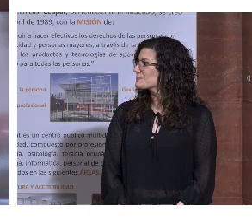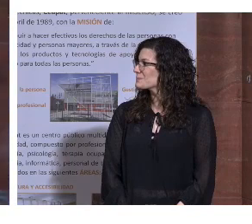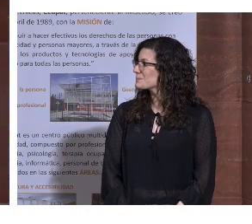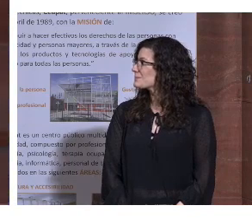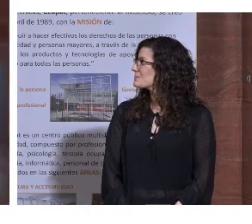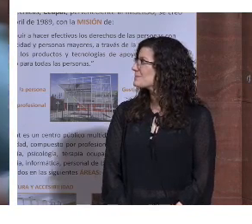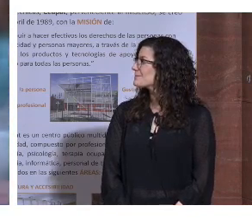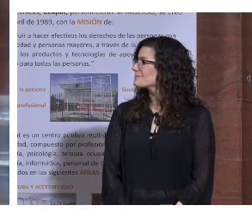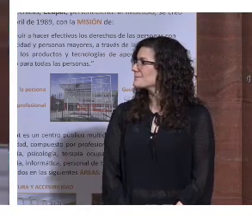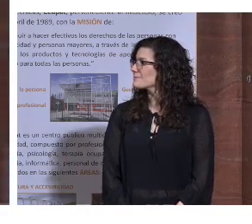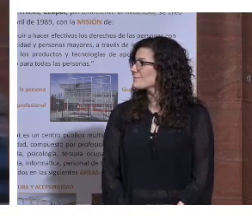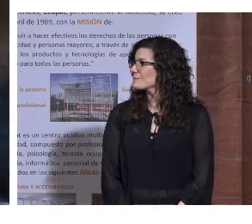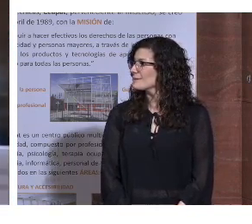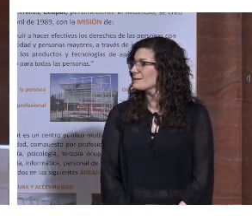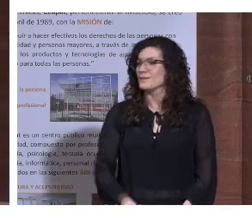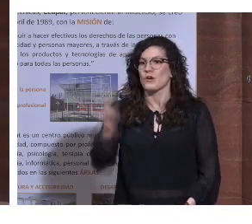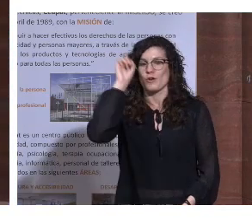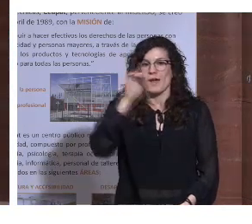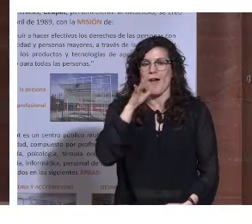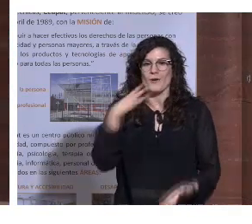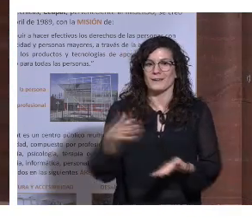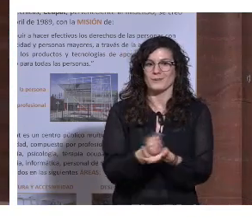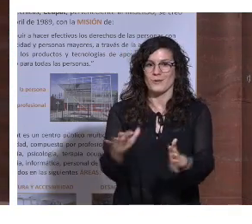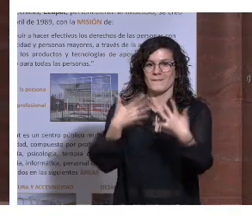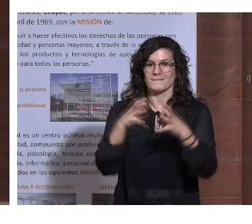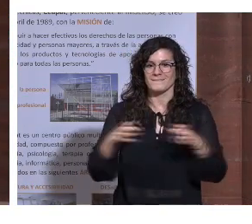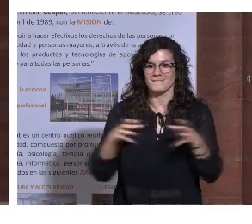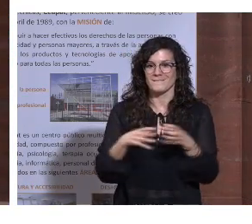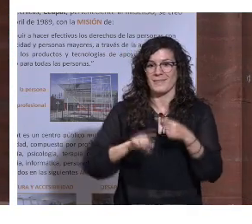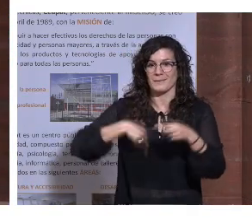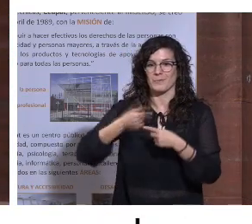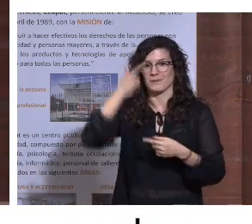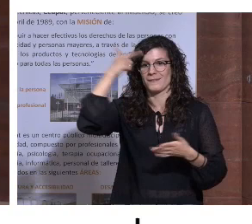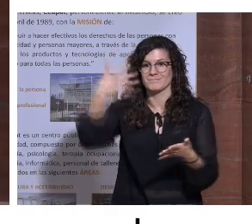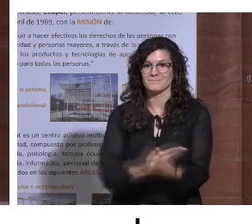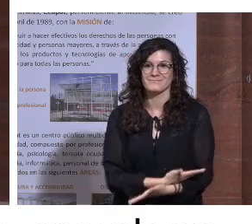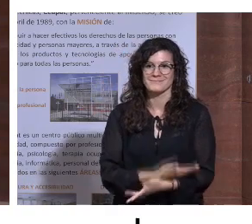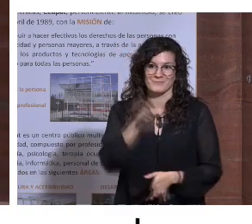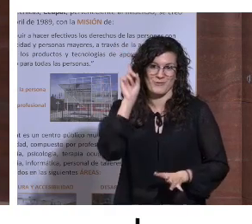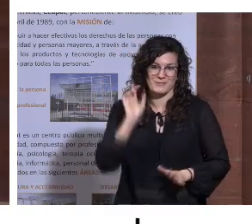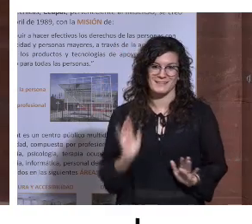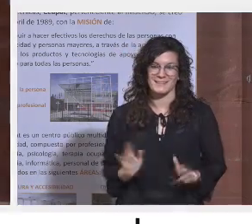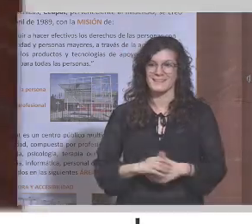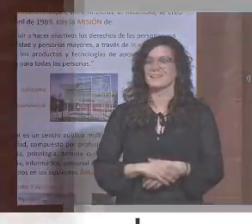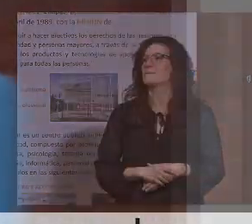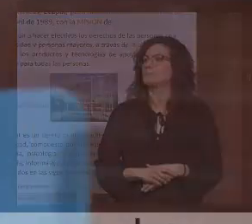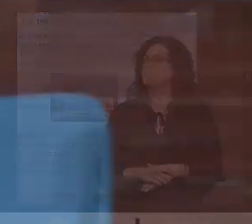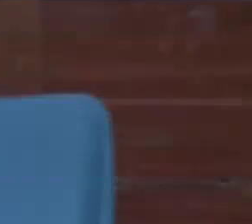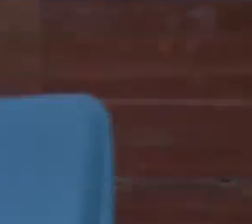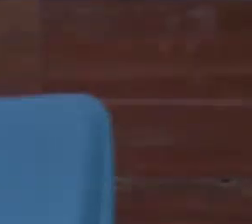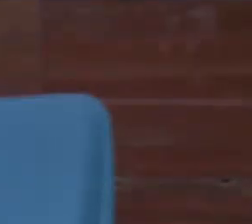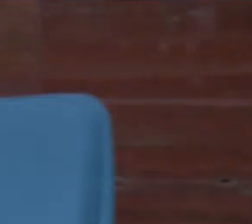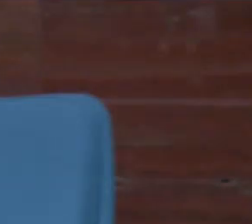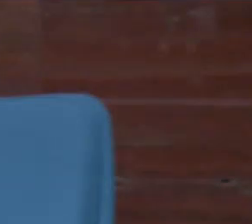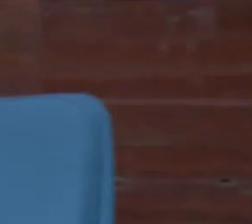Bueno, no sé si he levantado muchas expectaciones para luego lo que va a ser, pero vamos. Simplemente es una película